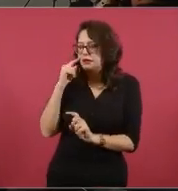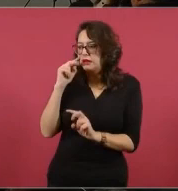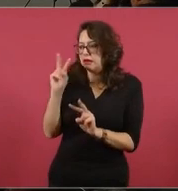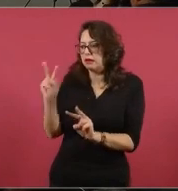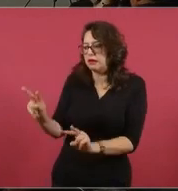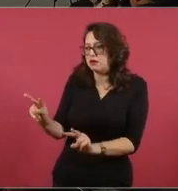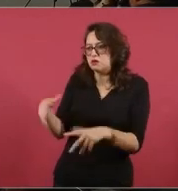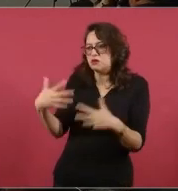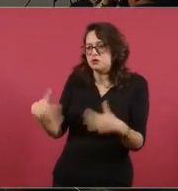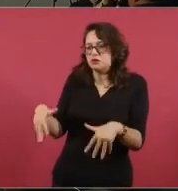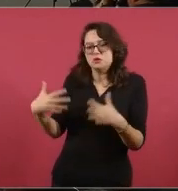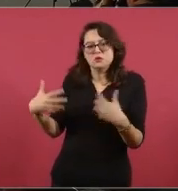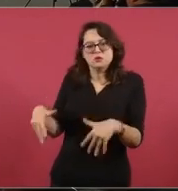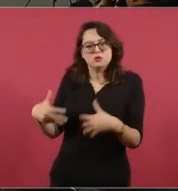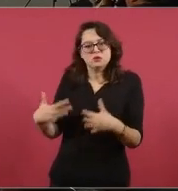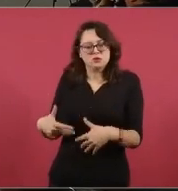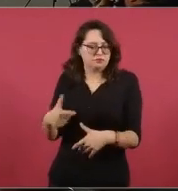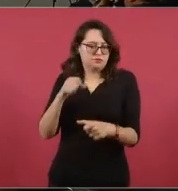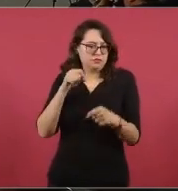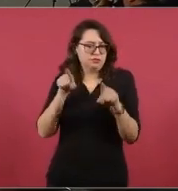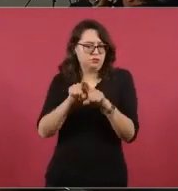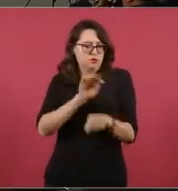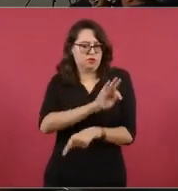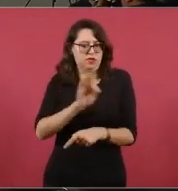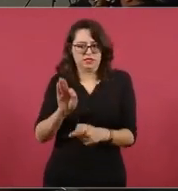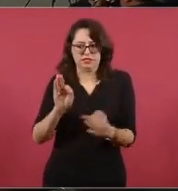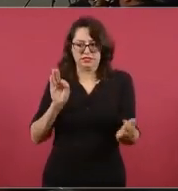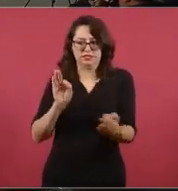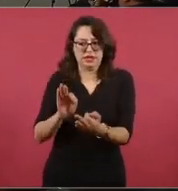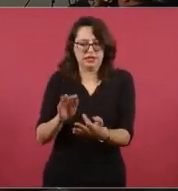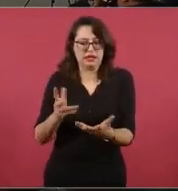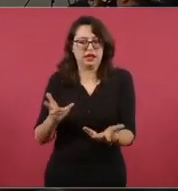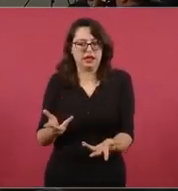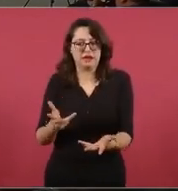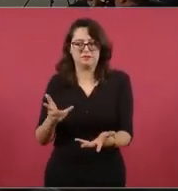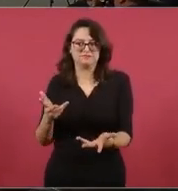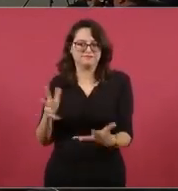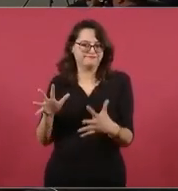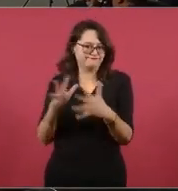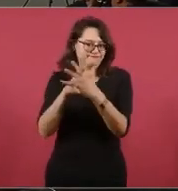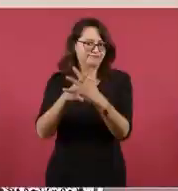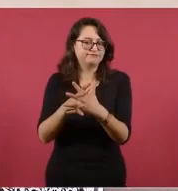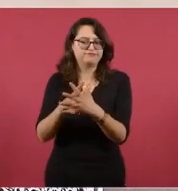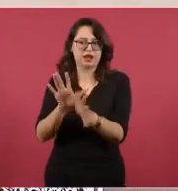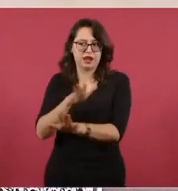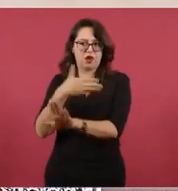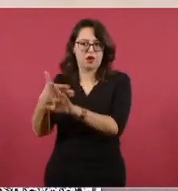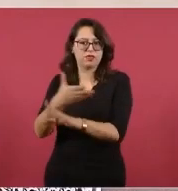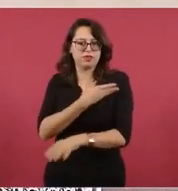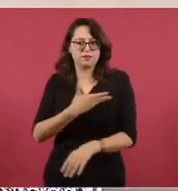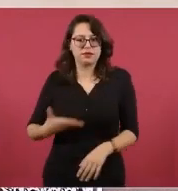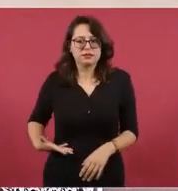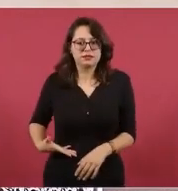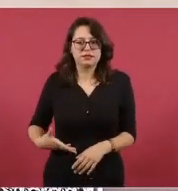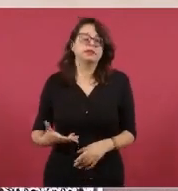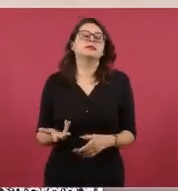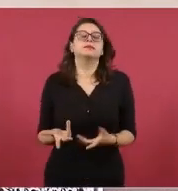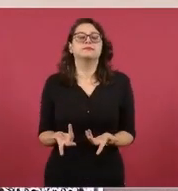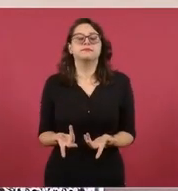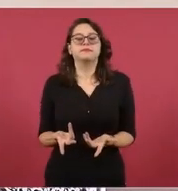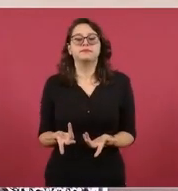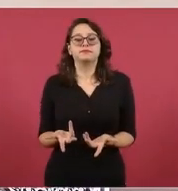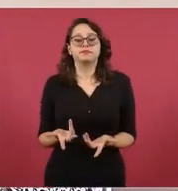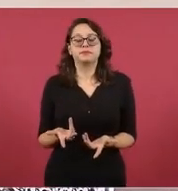como en estas fechas, antes lamentablemente del golpe,